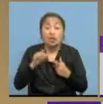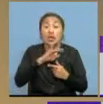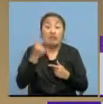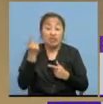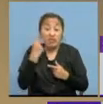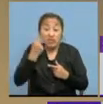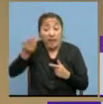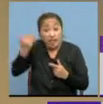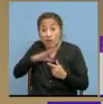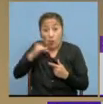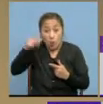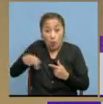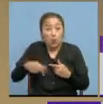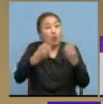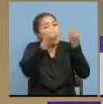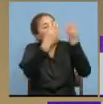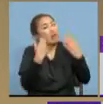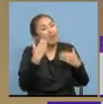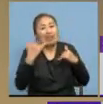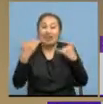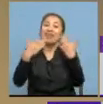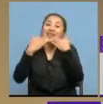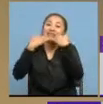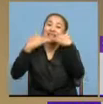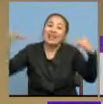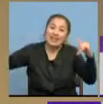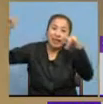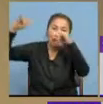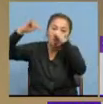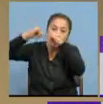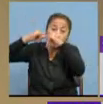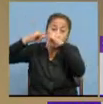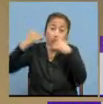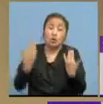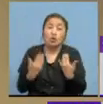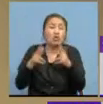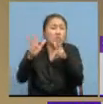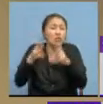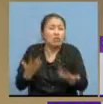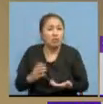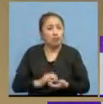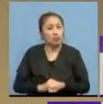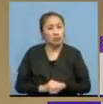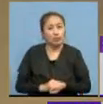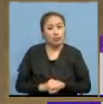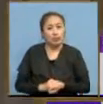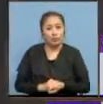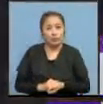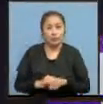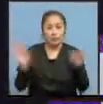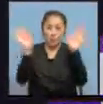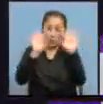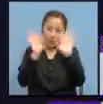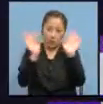de Venezuela. Buenas tardes, padre, gracias por estar con nosotros. ¿Qué nos puede decir? Hola,